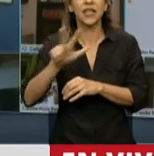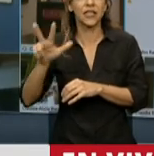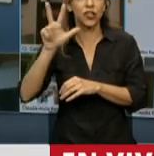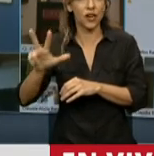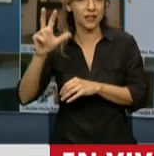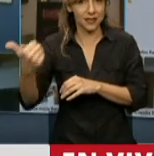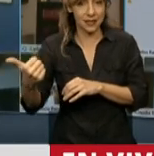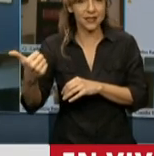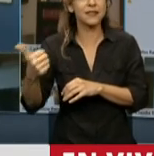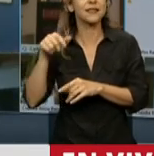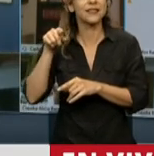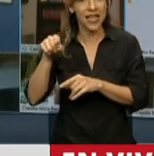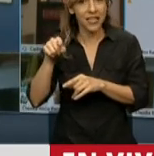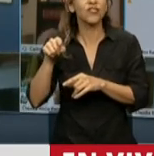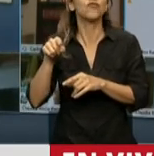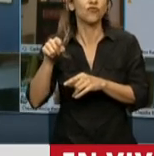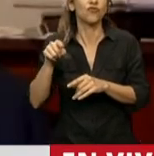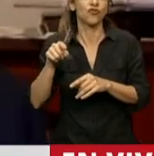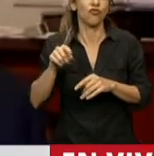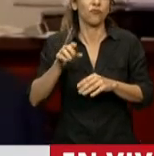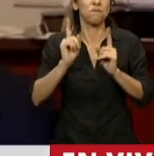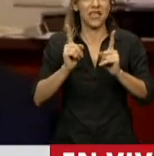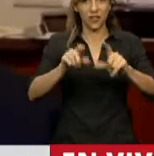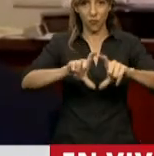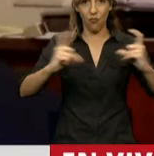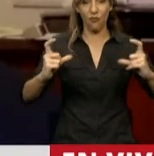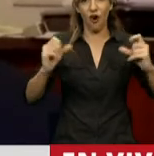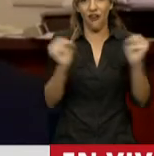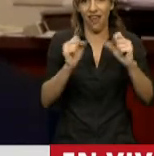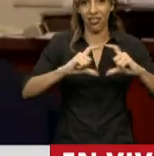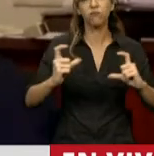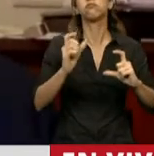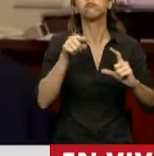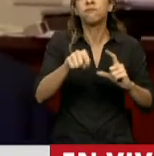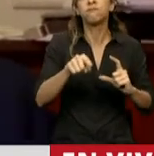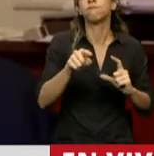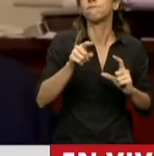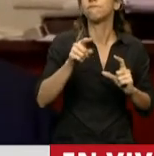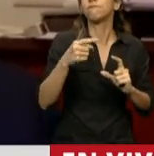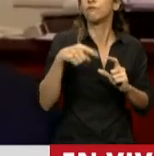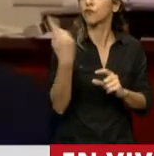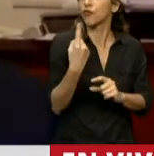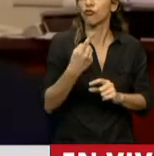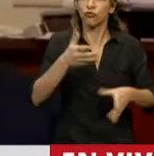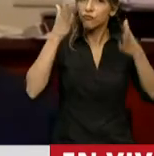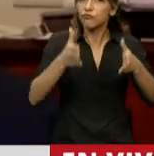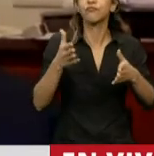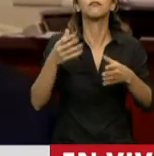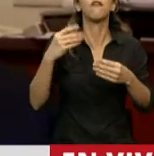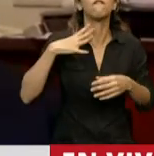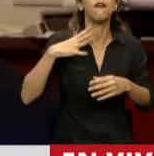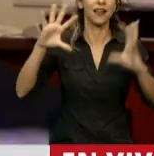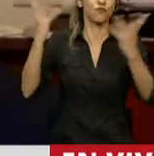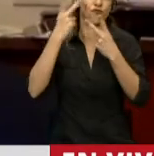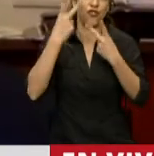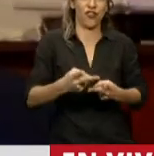RA-6336, que corresponden al sector antártico, son los puntos que nos quedan pendientes de reconocimiento internacional,